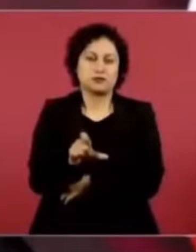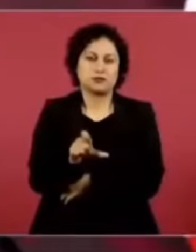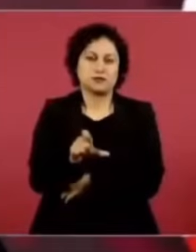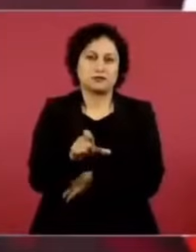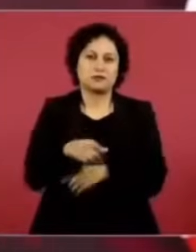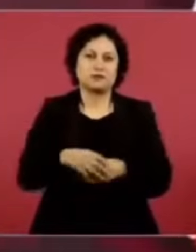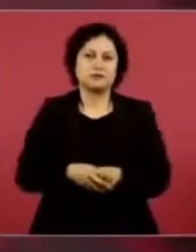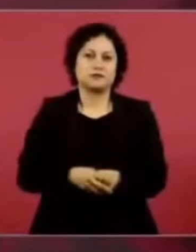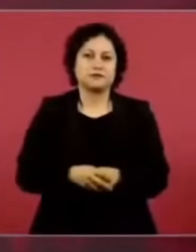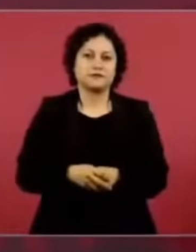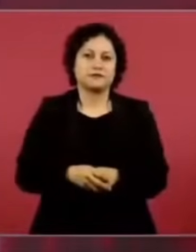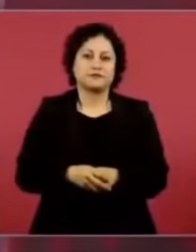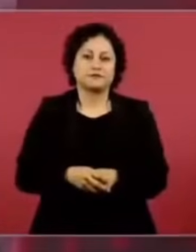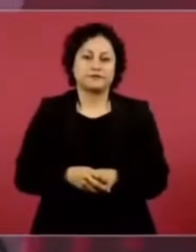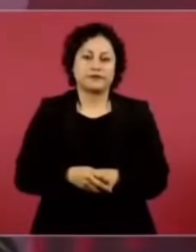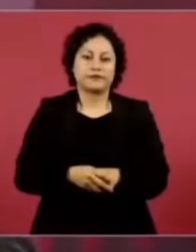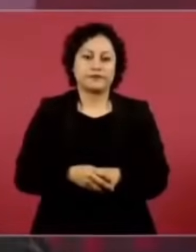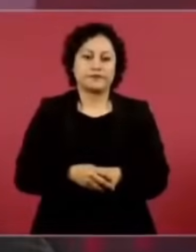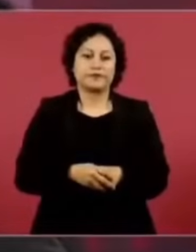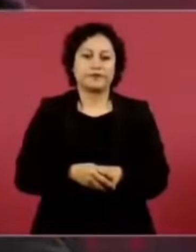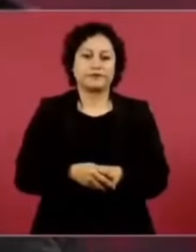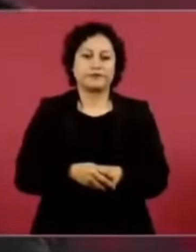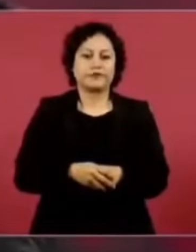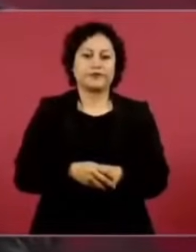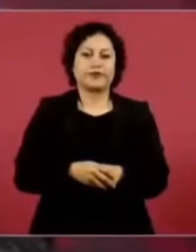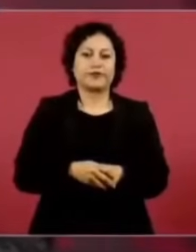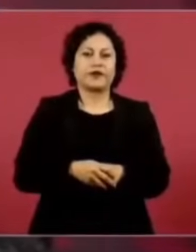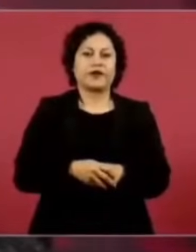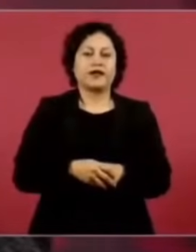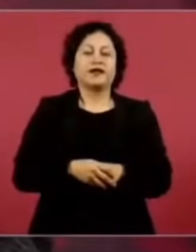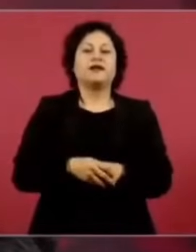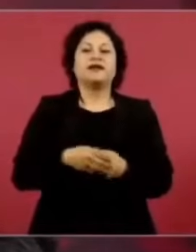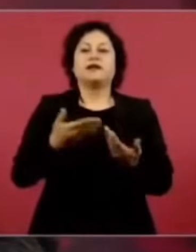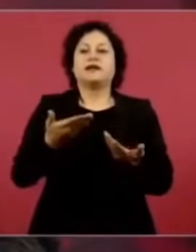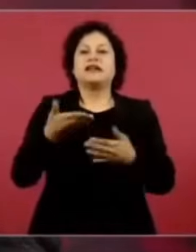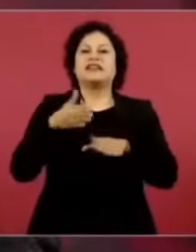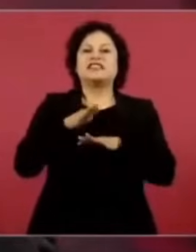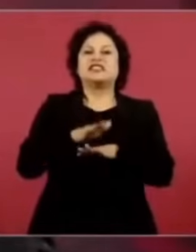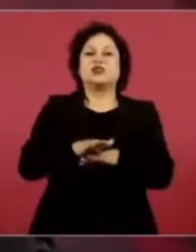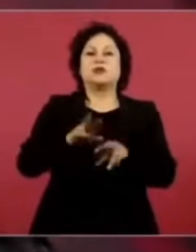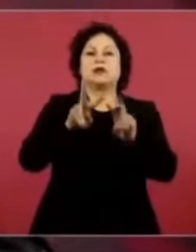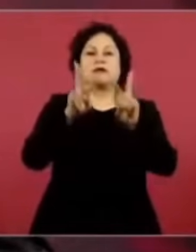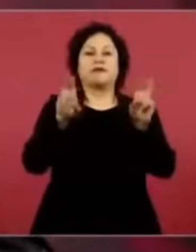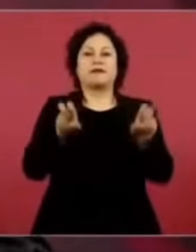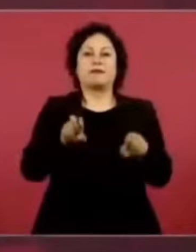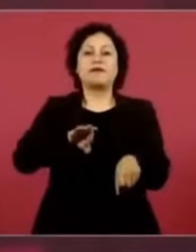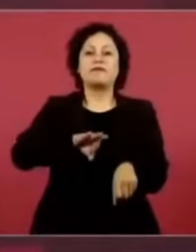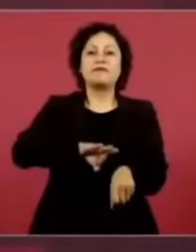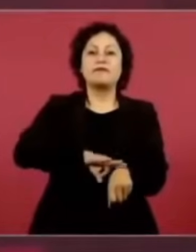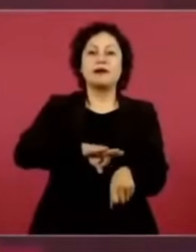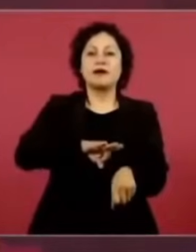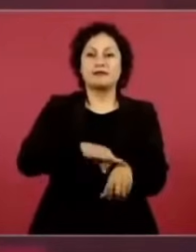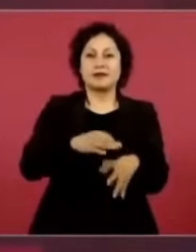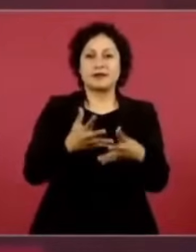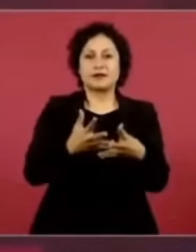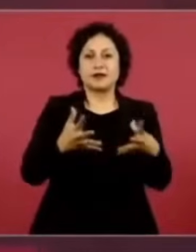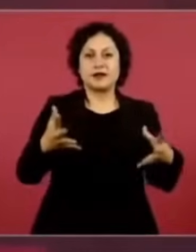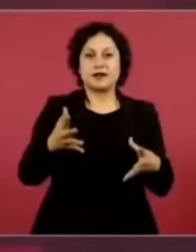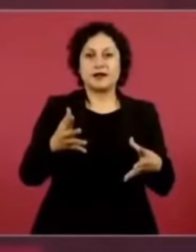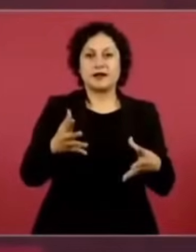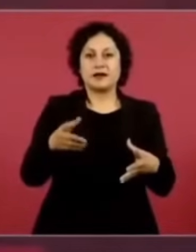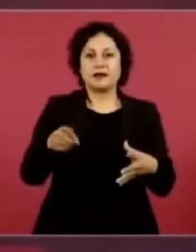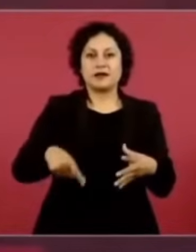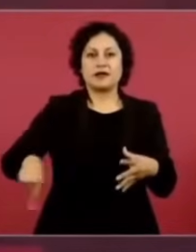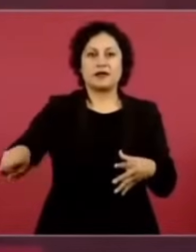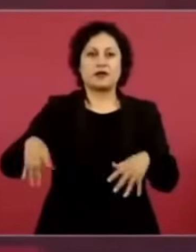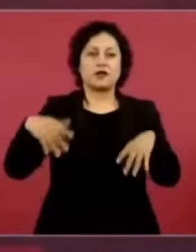el almacén, la farmacia. Fue un escándalo. El